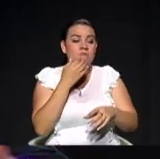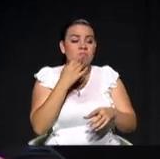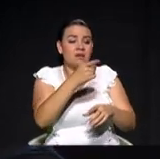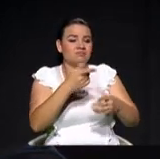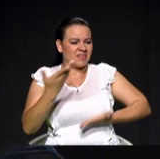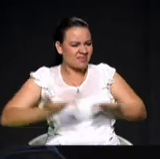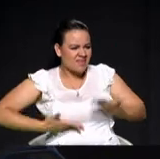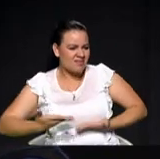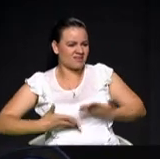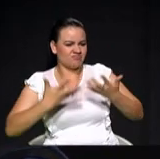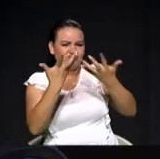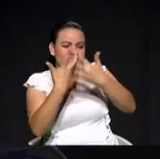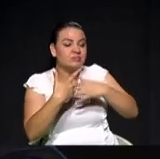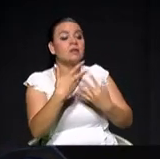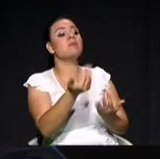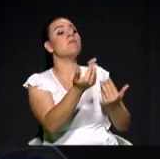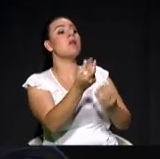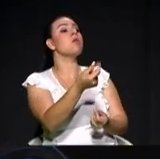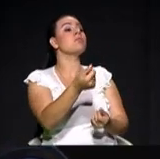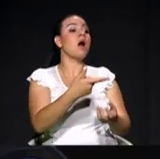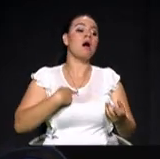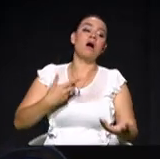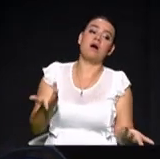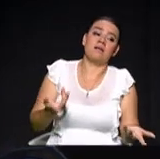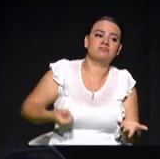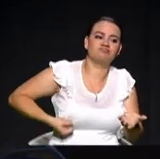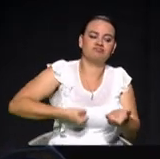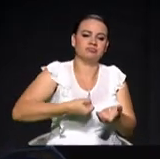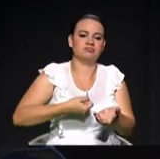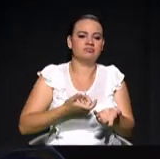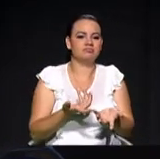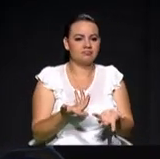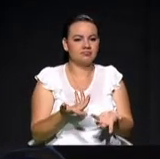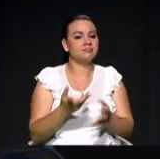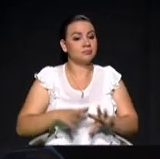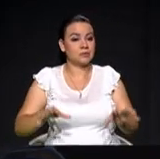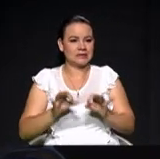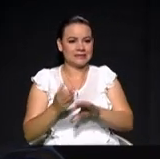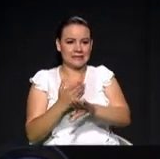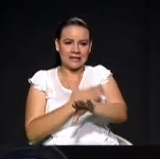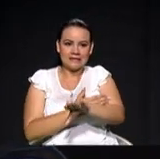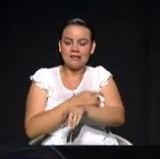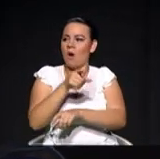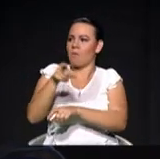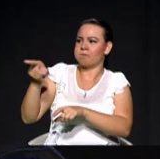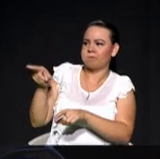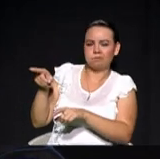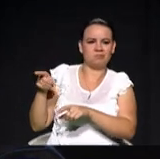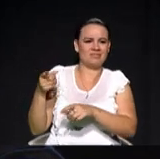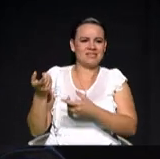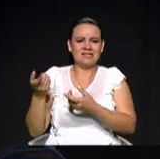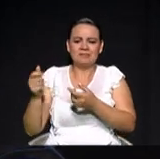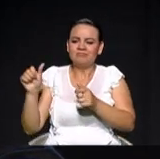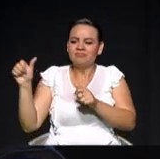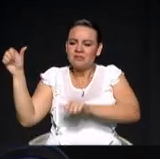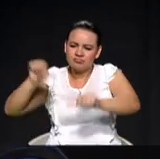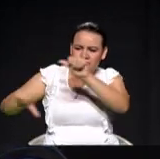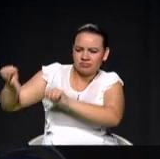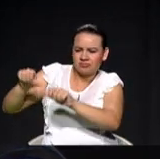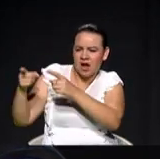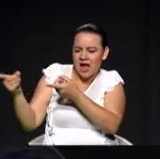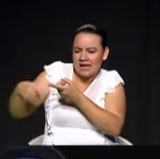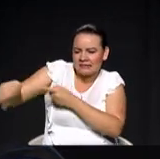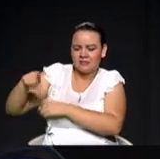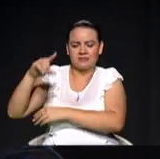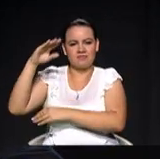que son las llamadas vacunas me parece entonces que hay que fortalecer la criminalística en los laboratorios fortalecer el sistema de justicia y